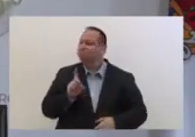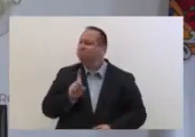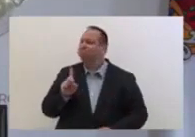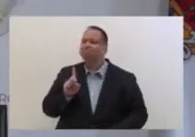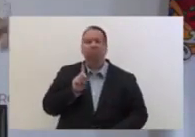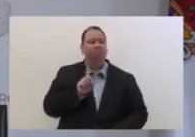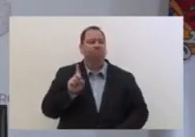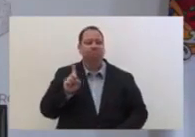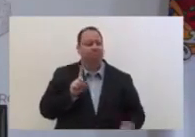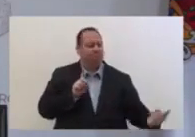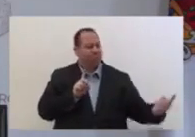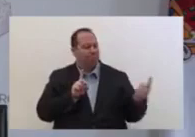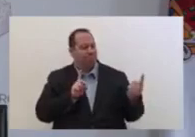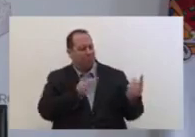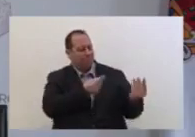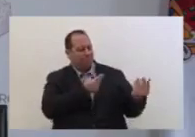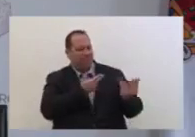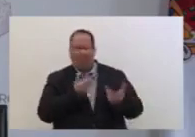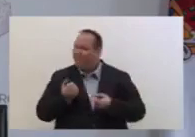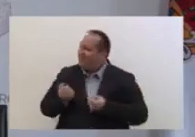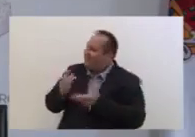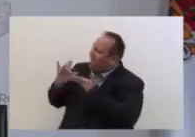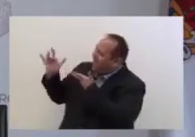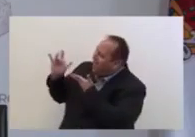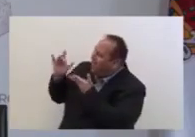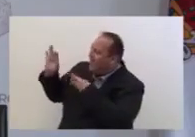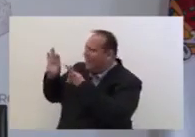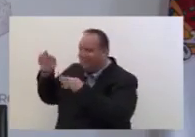calles y encontrarme el cariño de muchas personas.